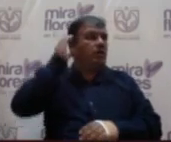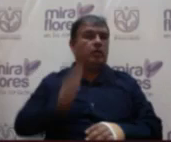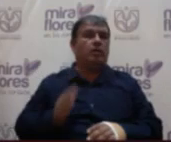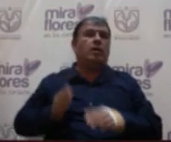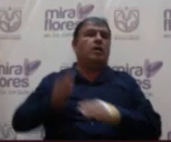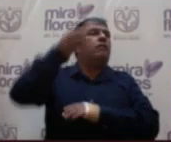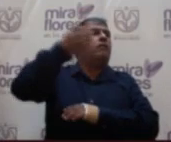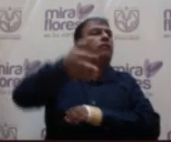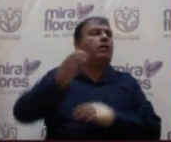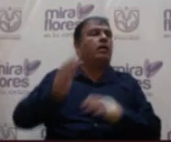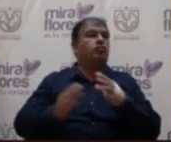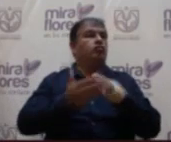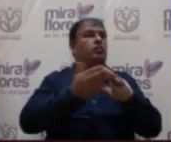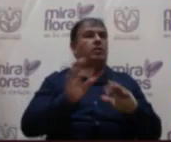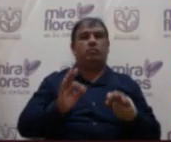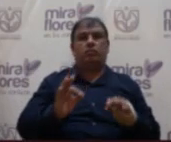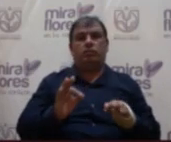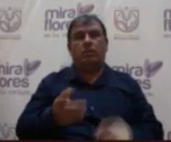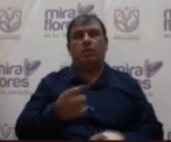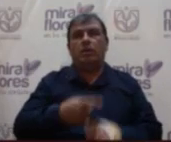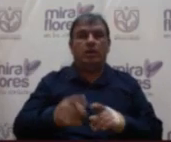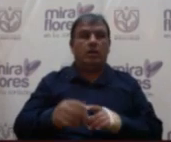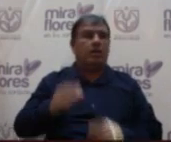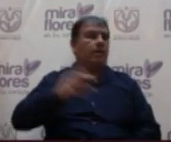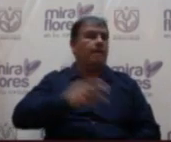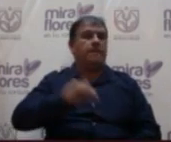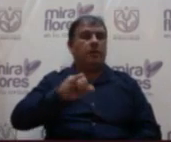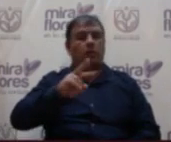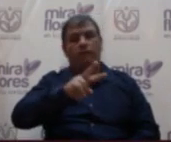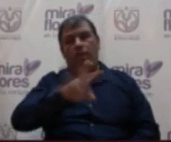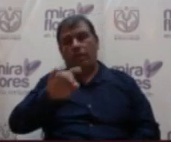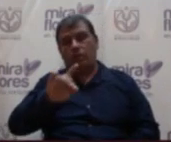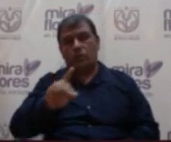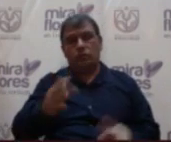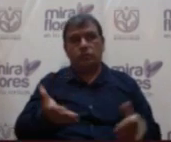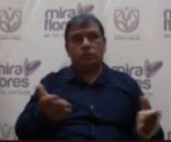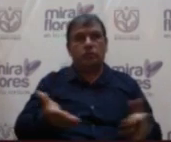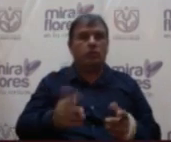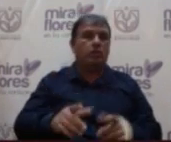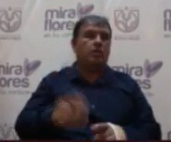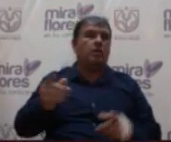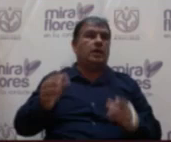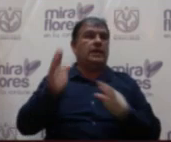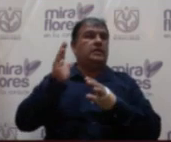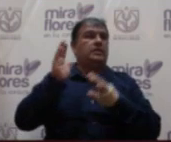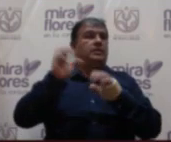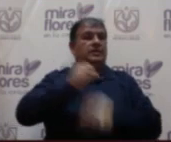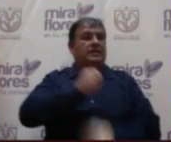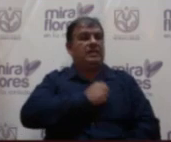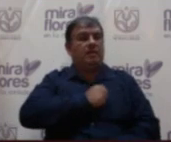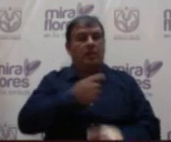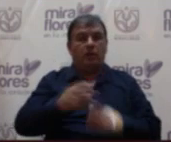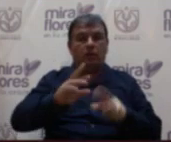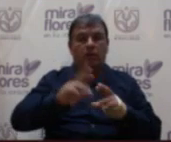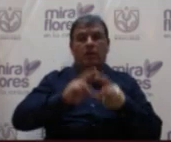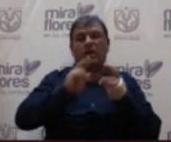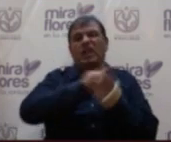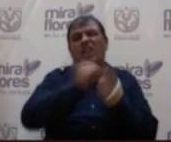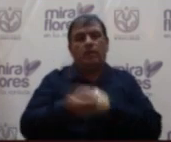hacia una ciudad sostenible, realizada el miércoles 28 en el marco del 11º Seminario de Reforma del